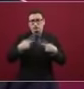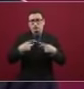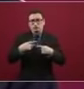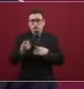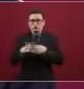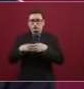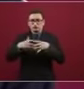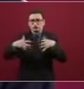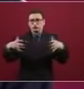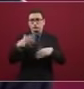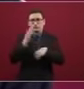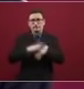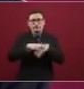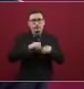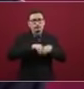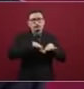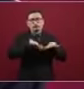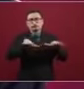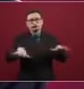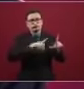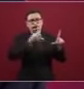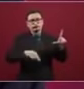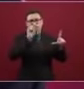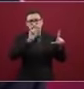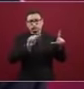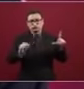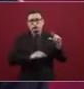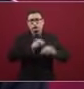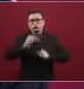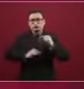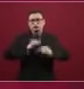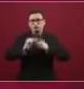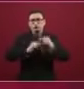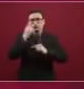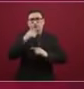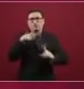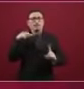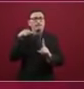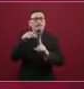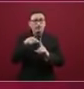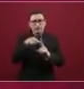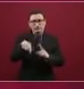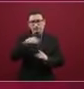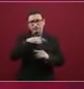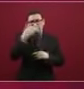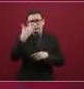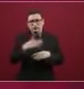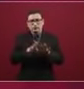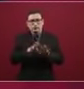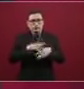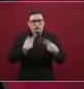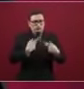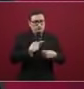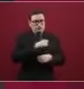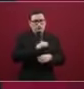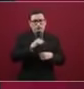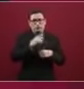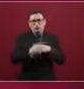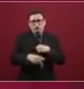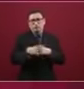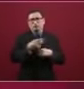mayor para ir atendiendo poco a poco, en función de la incidencia criminal, cada una de